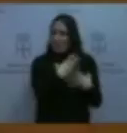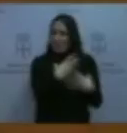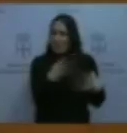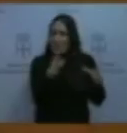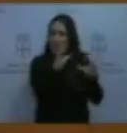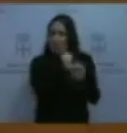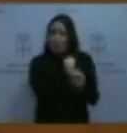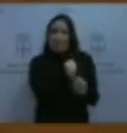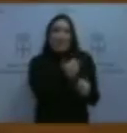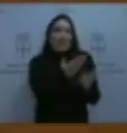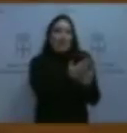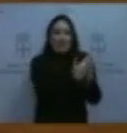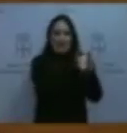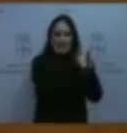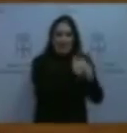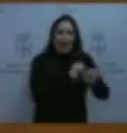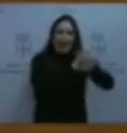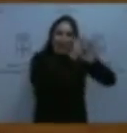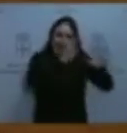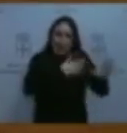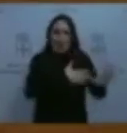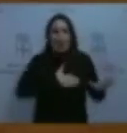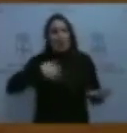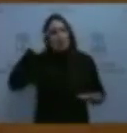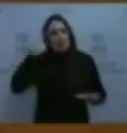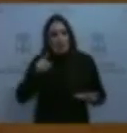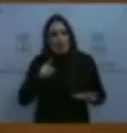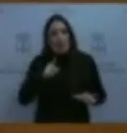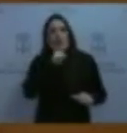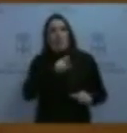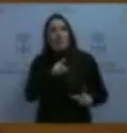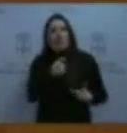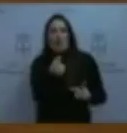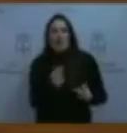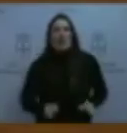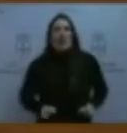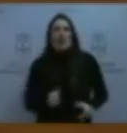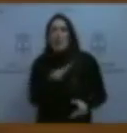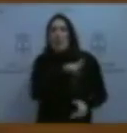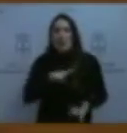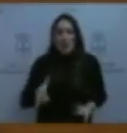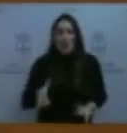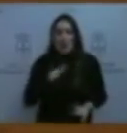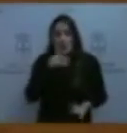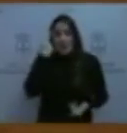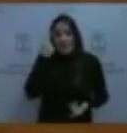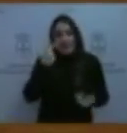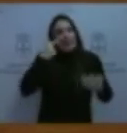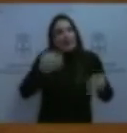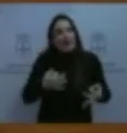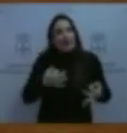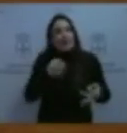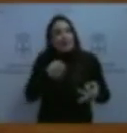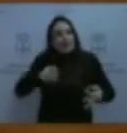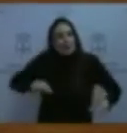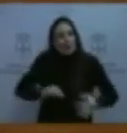aclare. Queremos entender completamente la naturaleza del gasto que hace la Fundación Barredo para poder comprobar que responde en su totalidad al